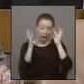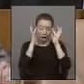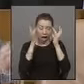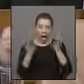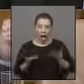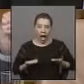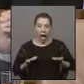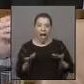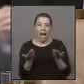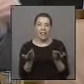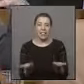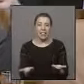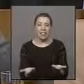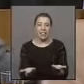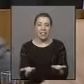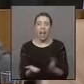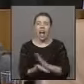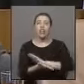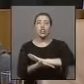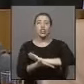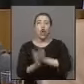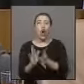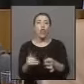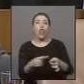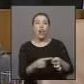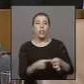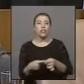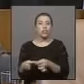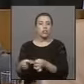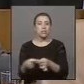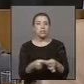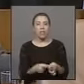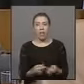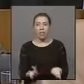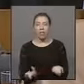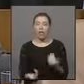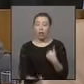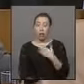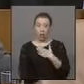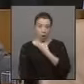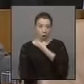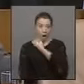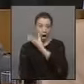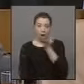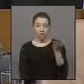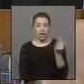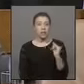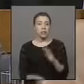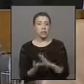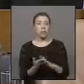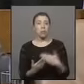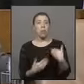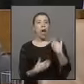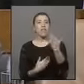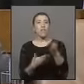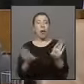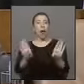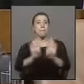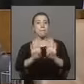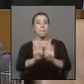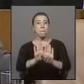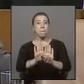al segmento entero de la ciudadanía? Quiero decir que si afuera, en la portería del